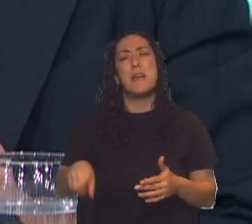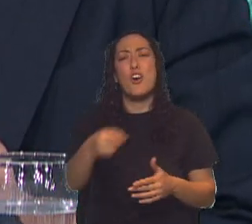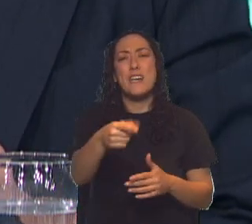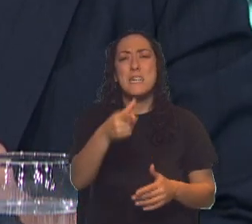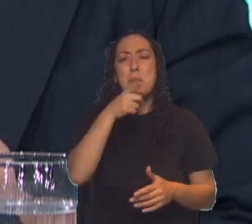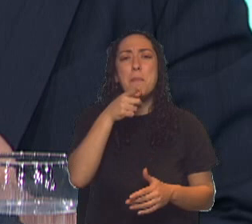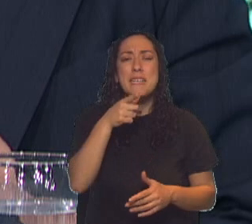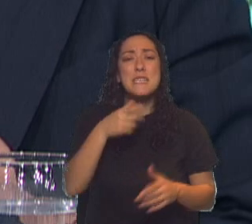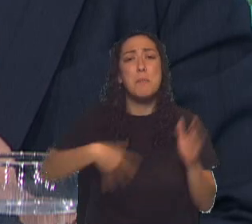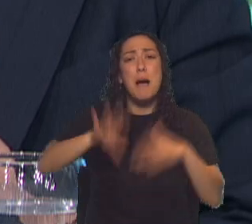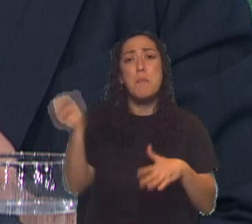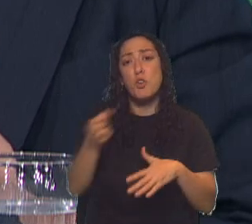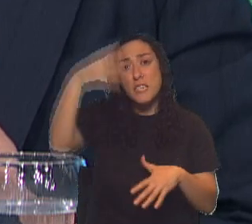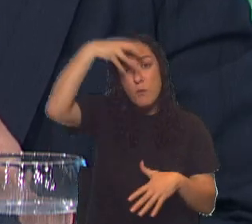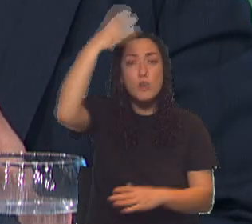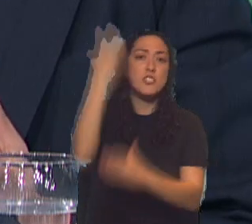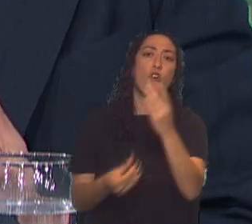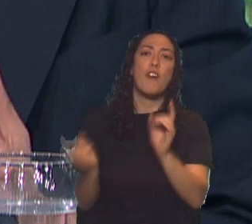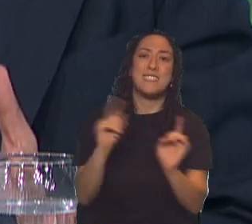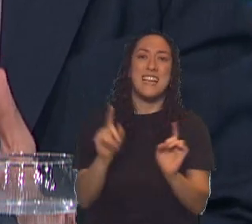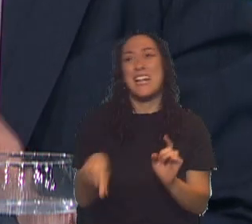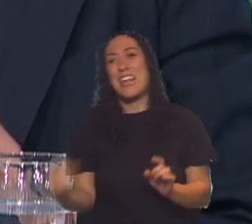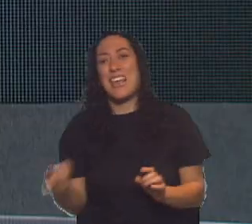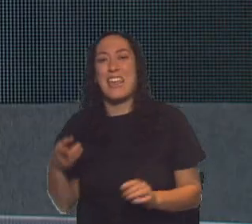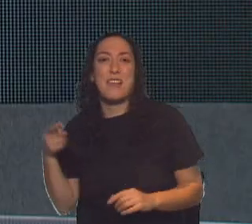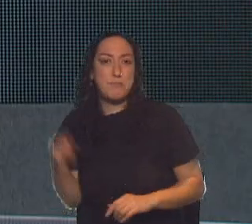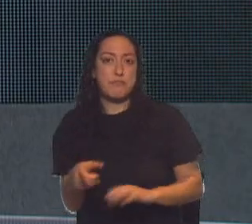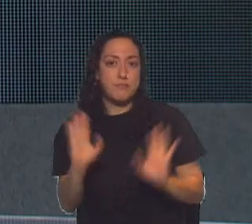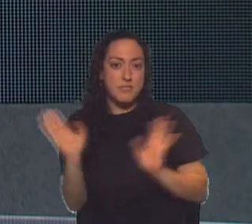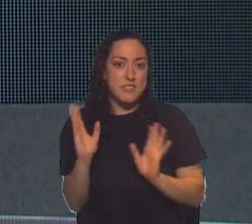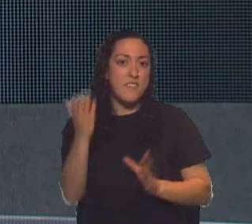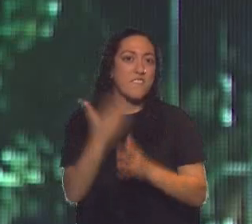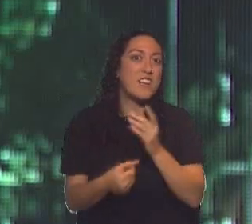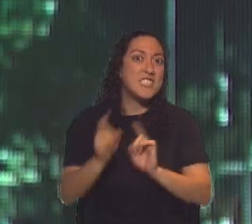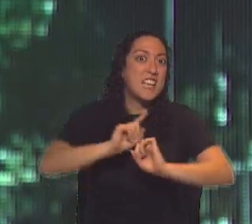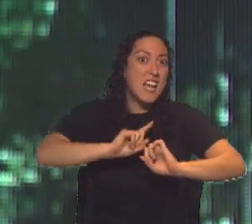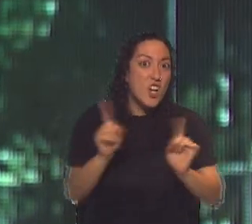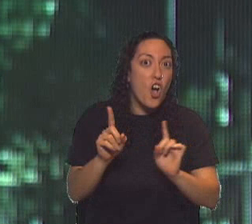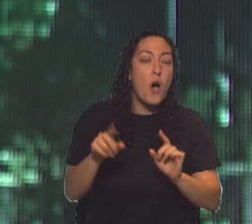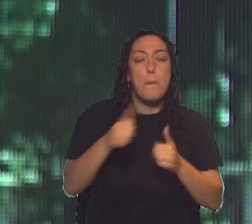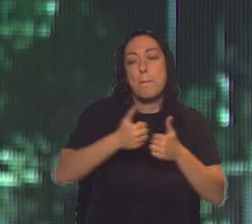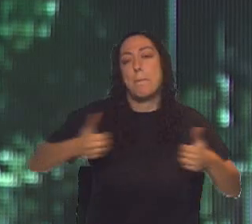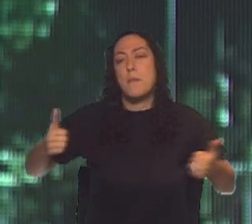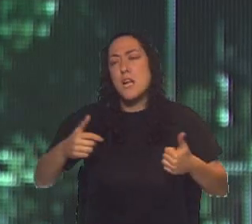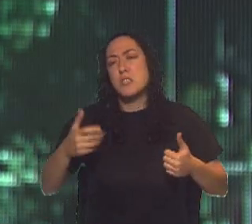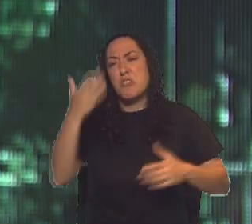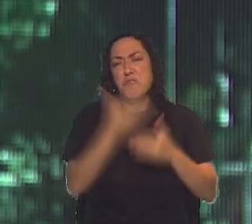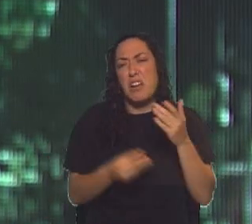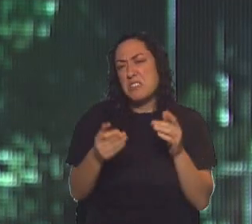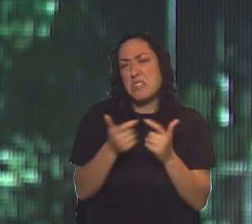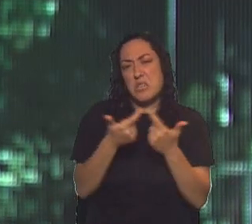no equivocarse esta vez no sé si necesitar a no equivocarse está muy bien al no equivocarse el resto que creo que nadie se equivocó